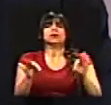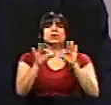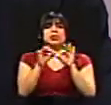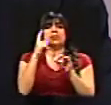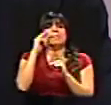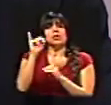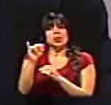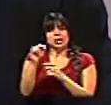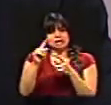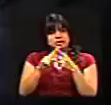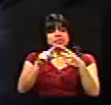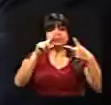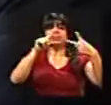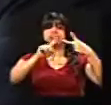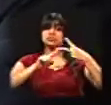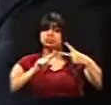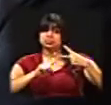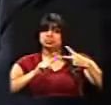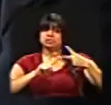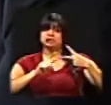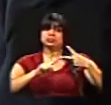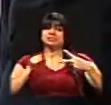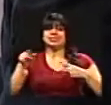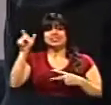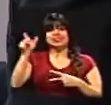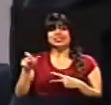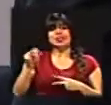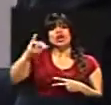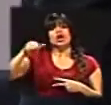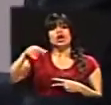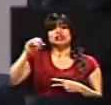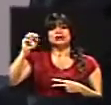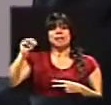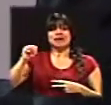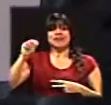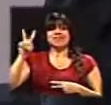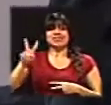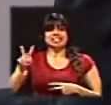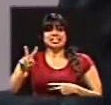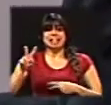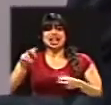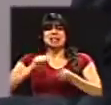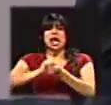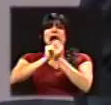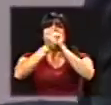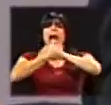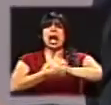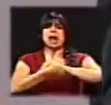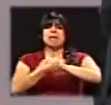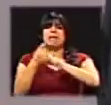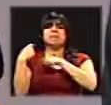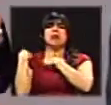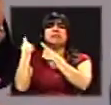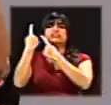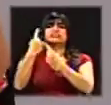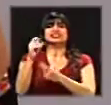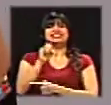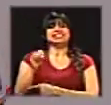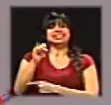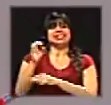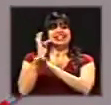vía. Número dos, José María Villalta cambia las reglas del juego de alguna manera de lo que venía haciendo la